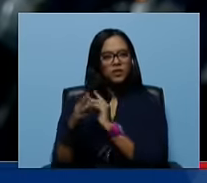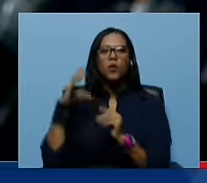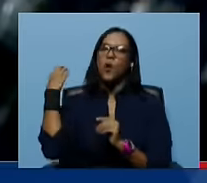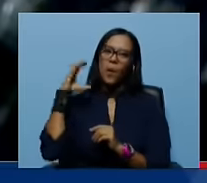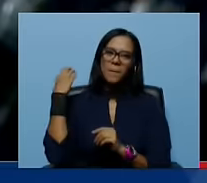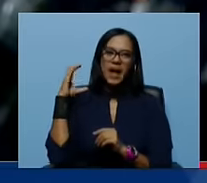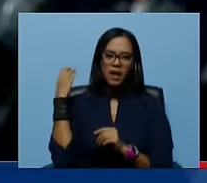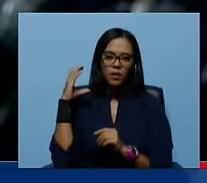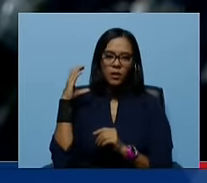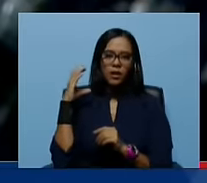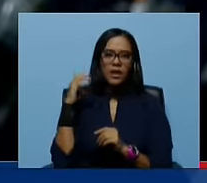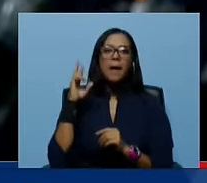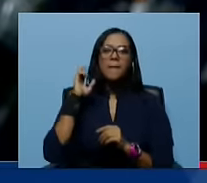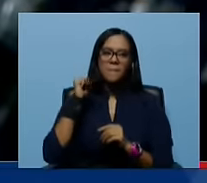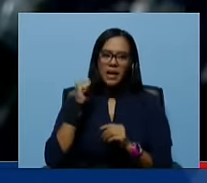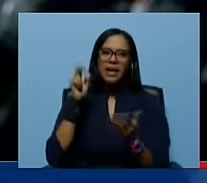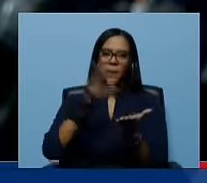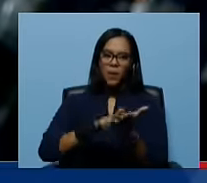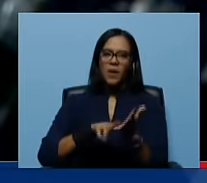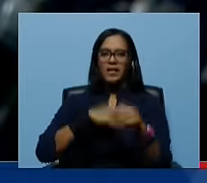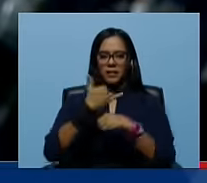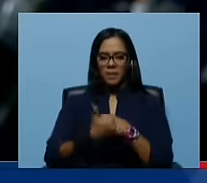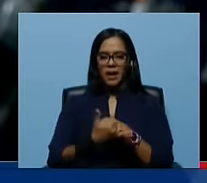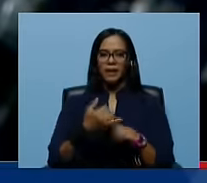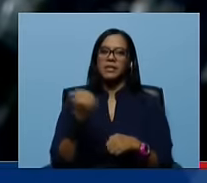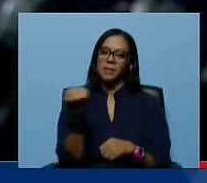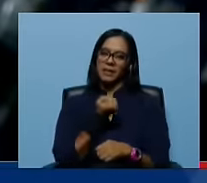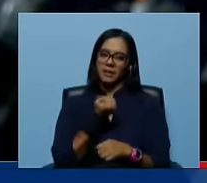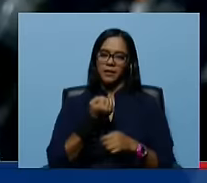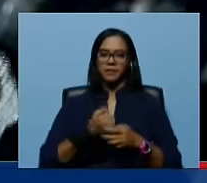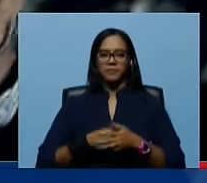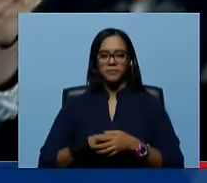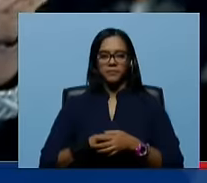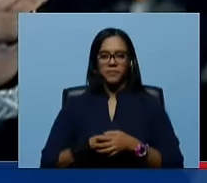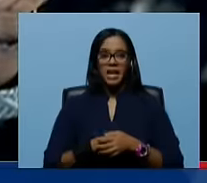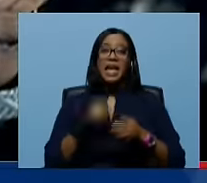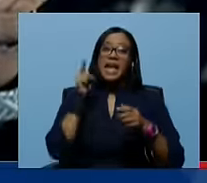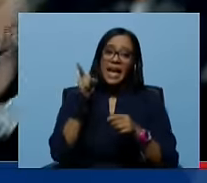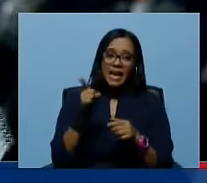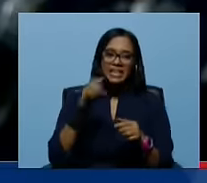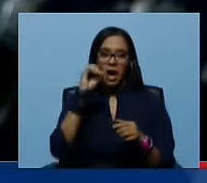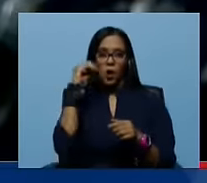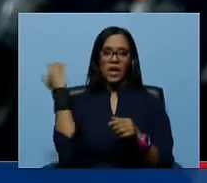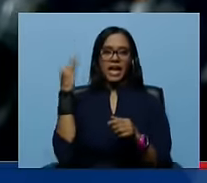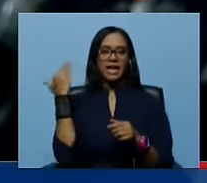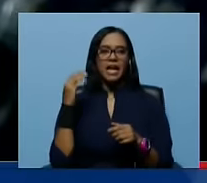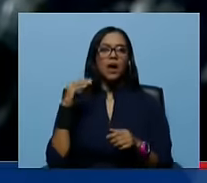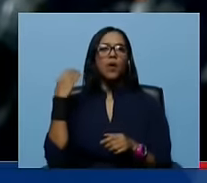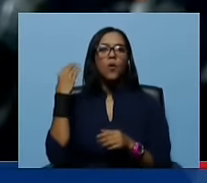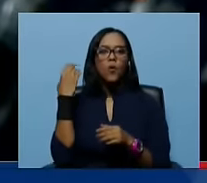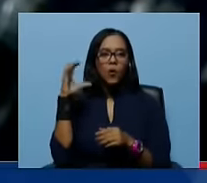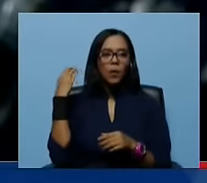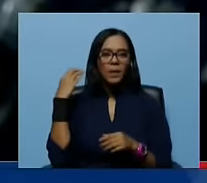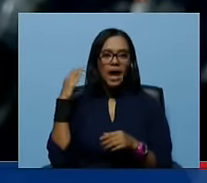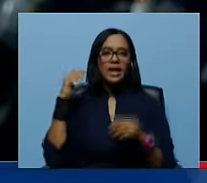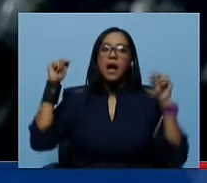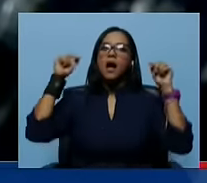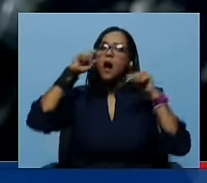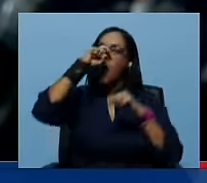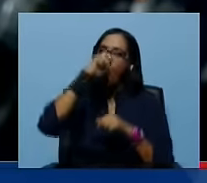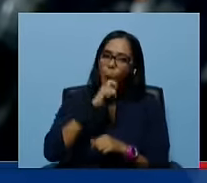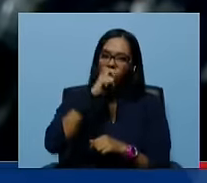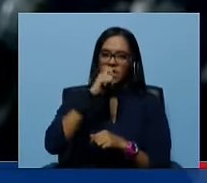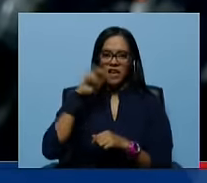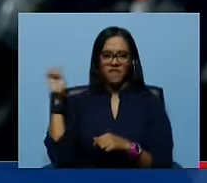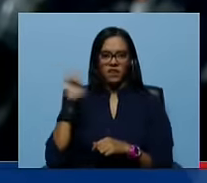colombiano para ejecutar el atentado. Esa oligarquía colombiana odia a